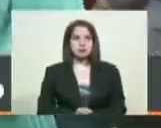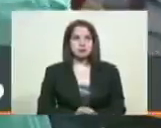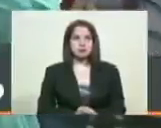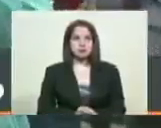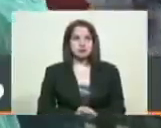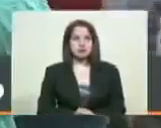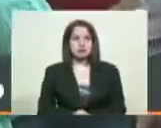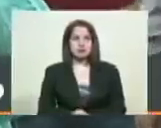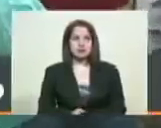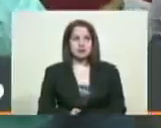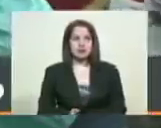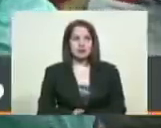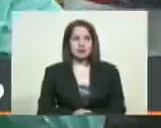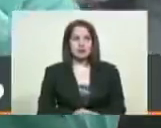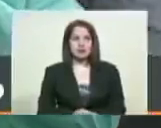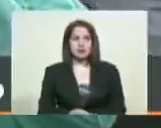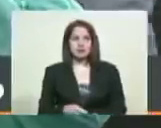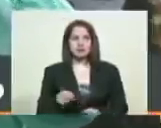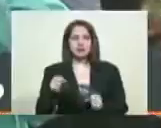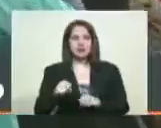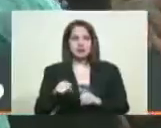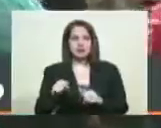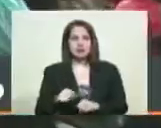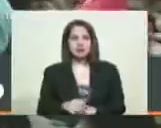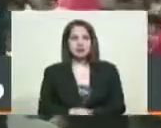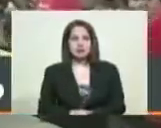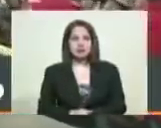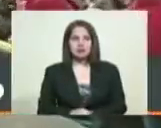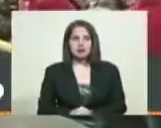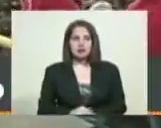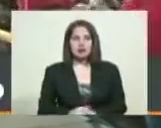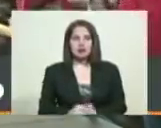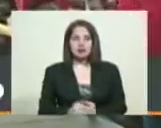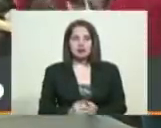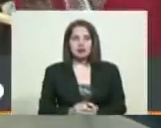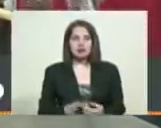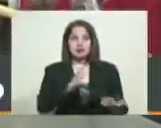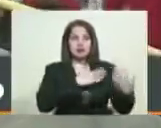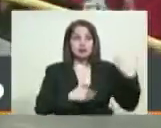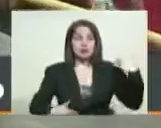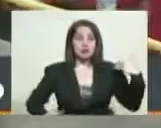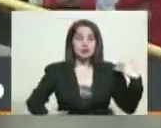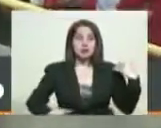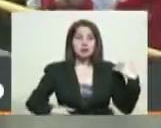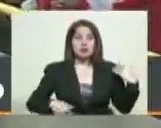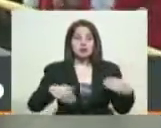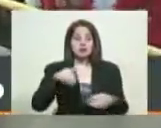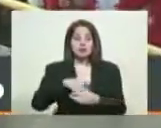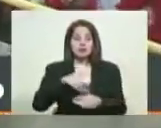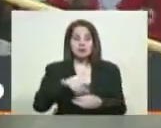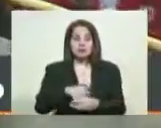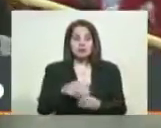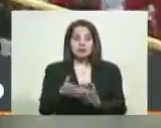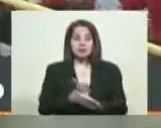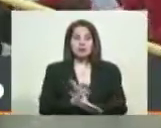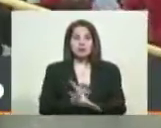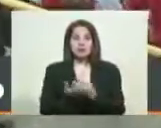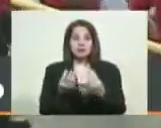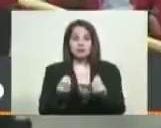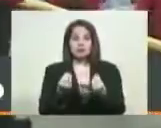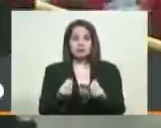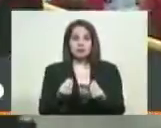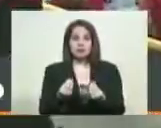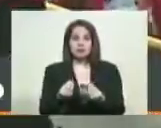que tienen que votar por el presidente de la República. Y luego tienen que